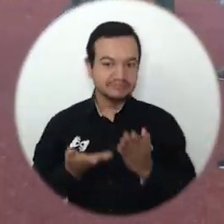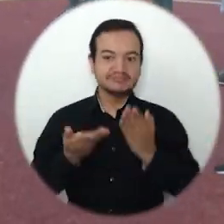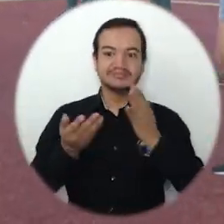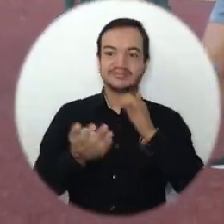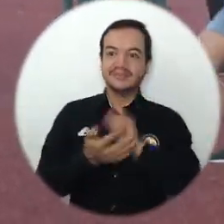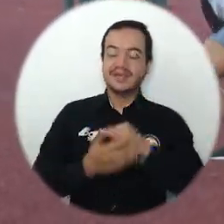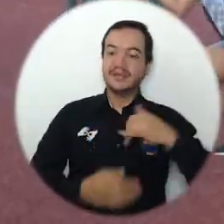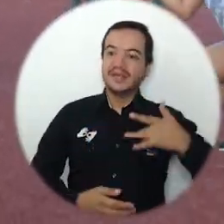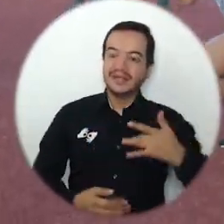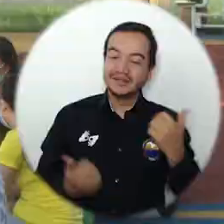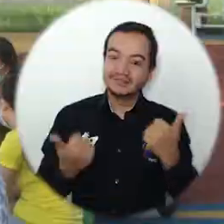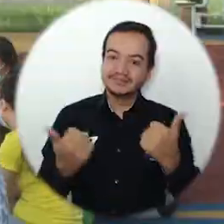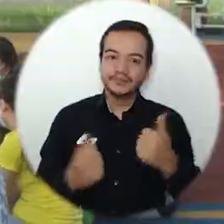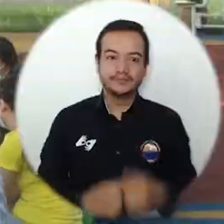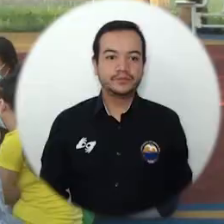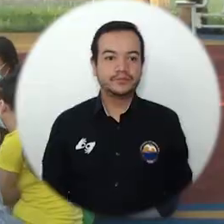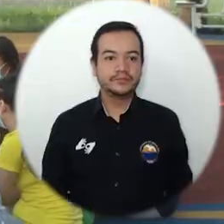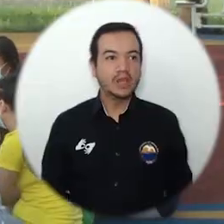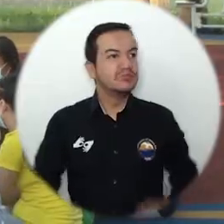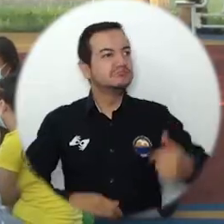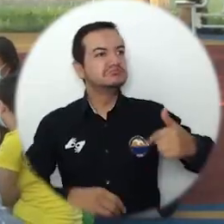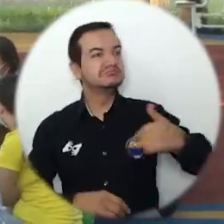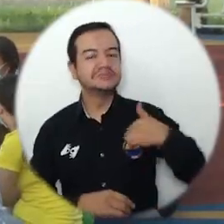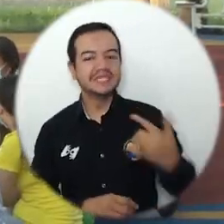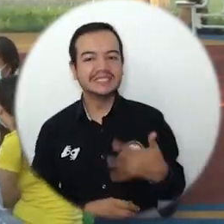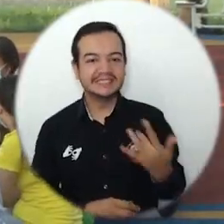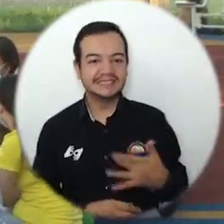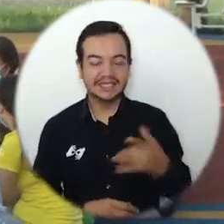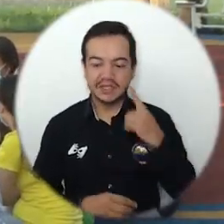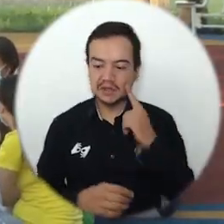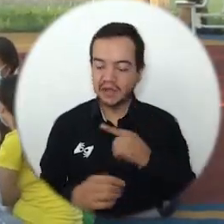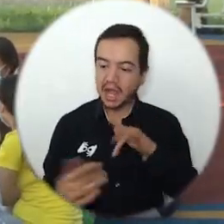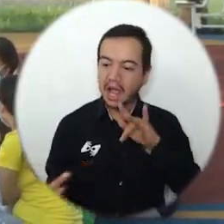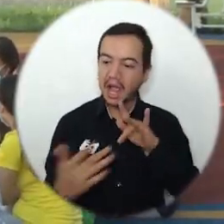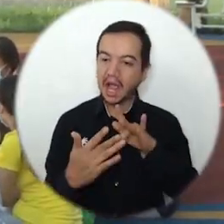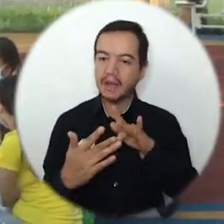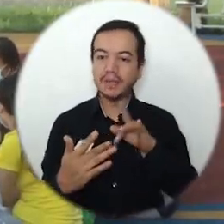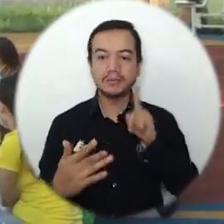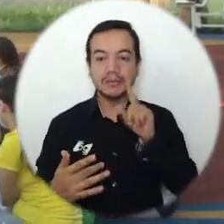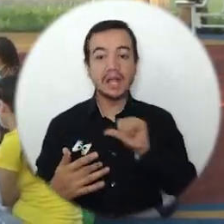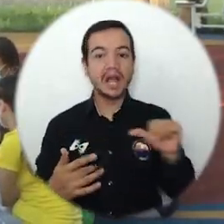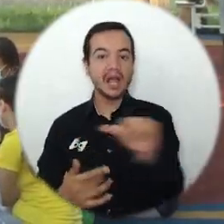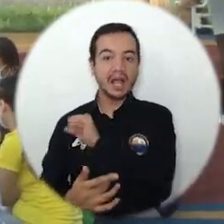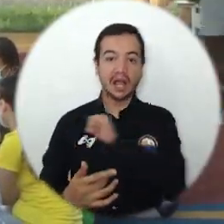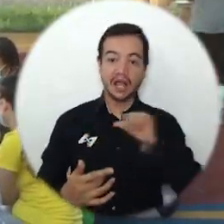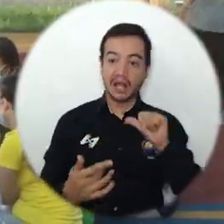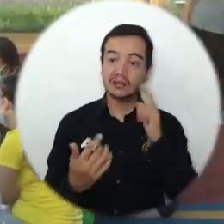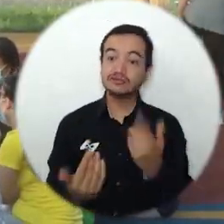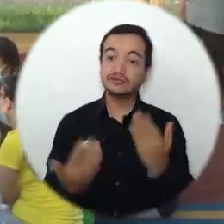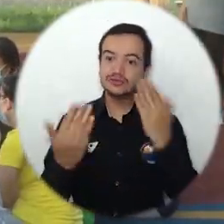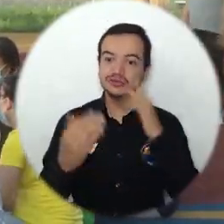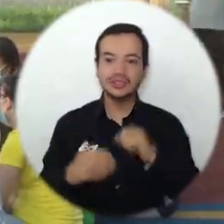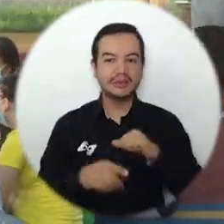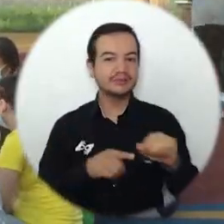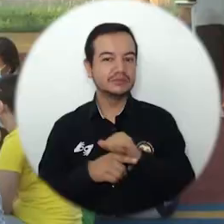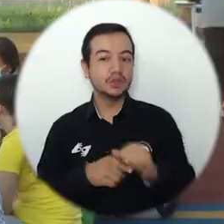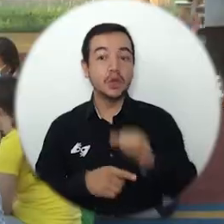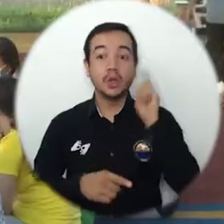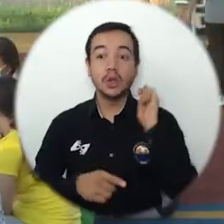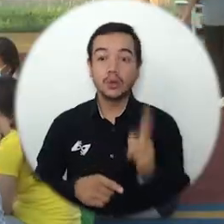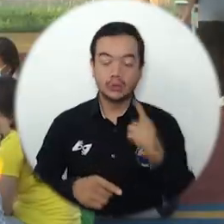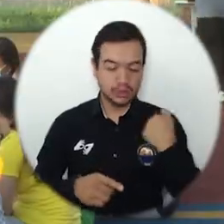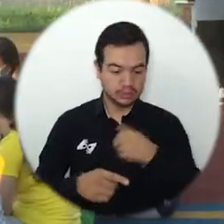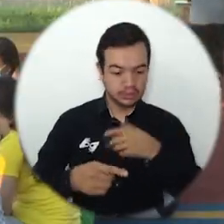estado también físico y emocional. Me parece una actividad muy apropiada y asertiva para cada una de nosotras, porque nos